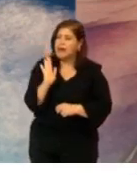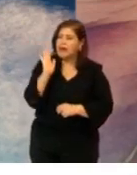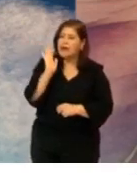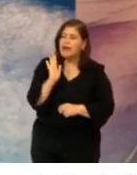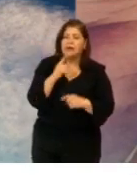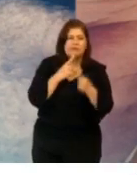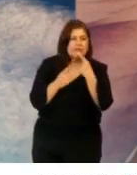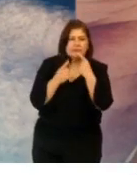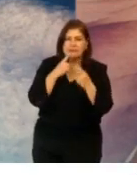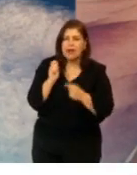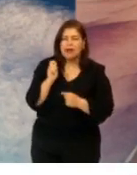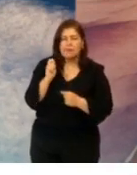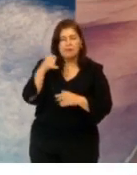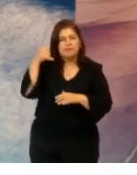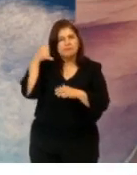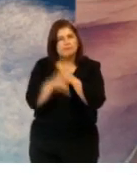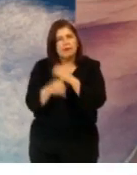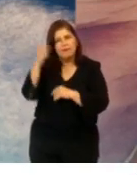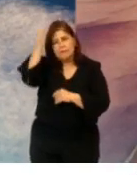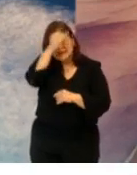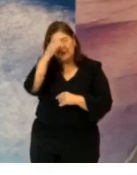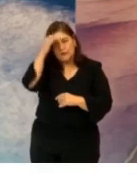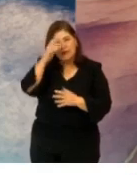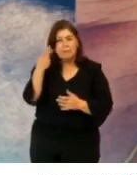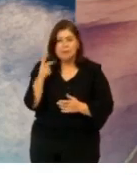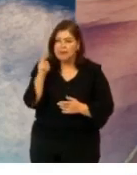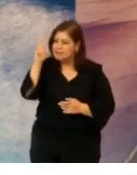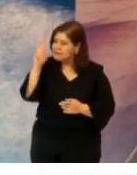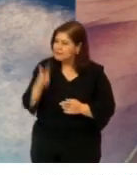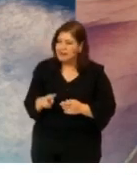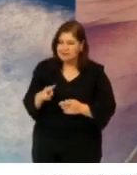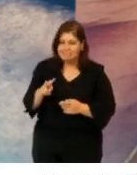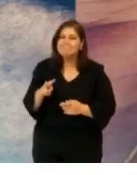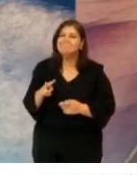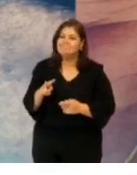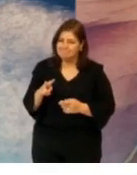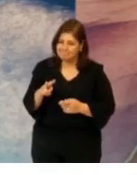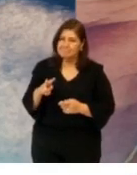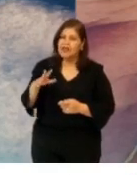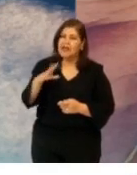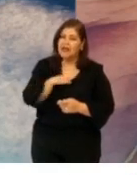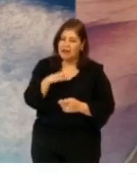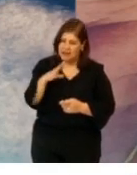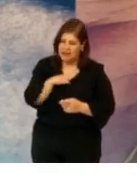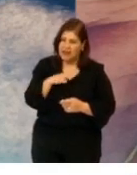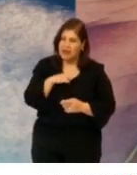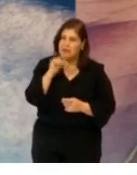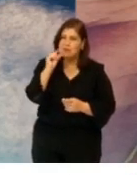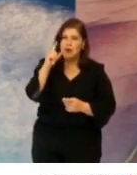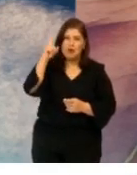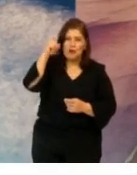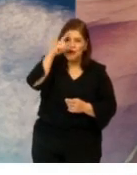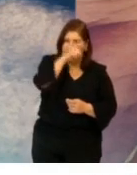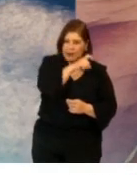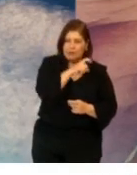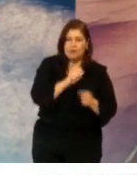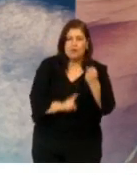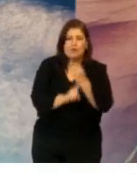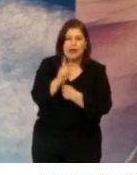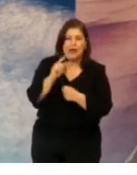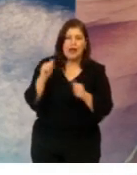filosófica. Pero ciertamente traemos una crisis muy seria de los relojes.